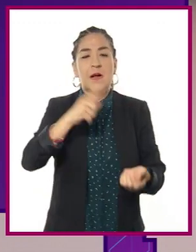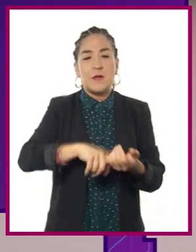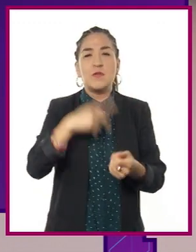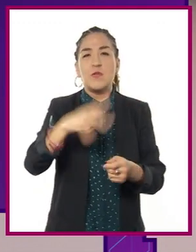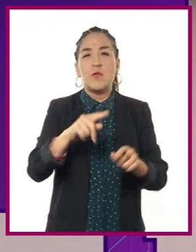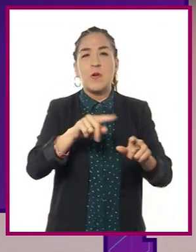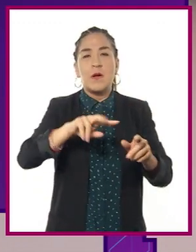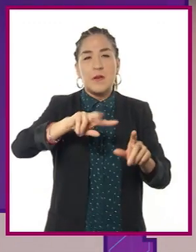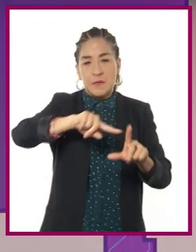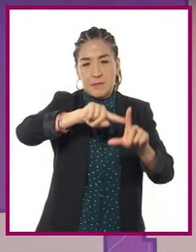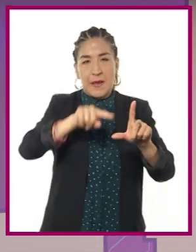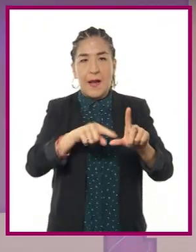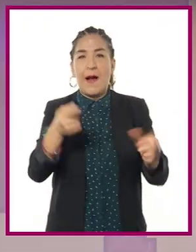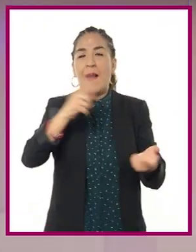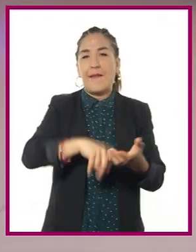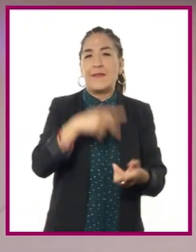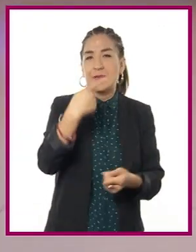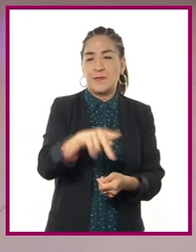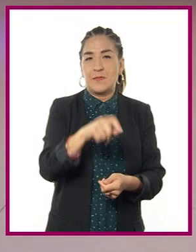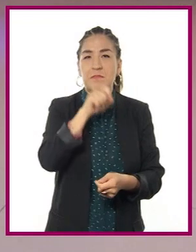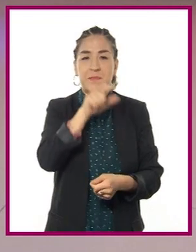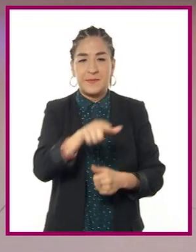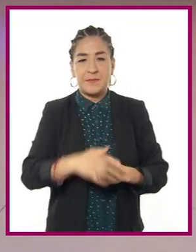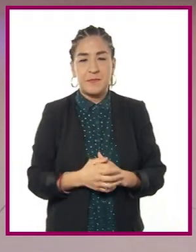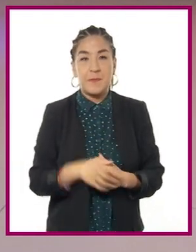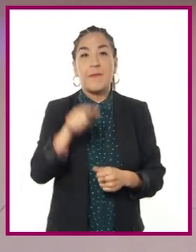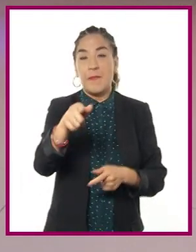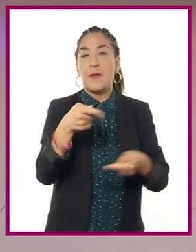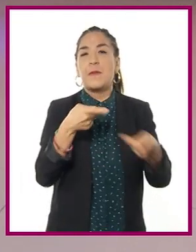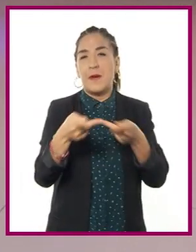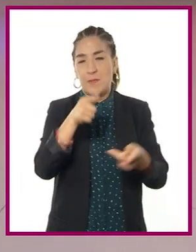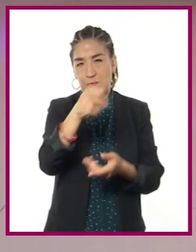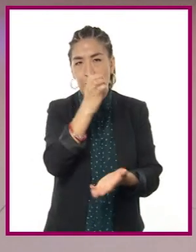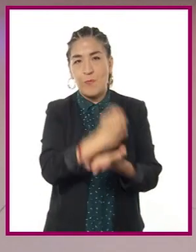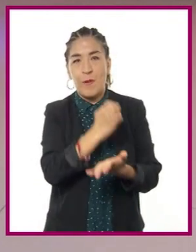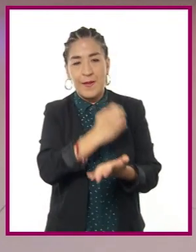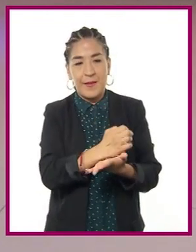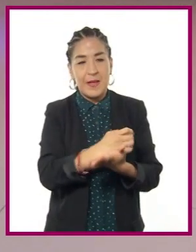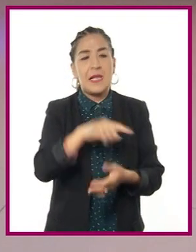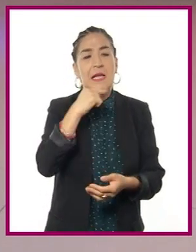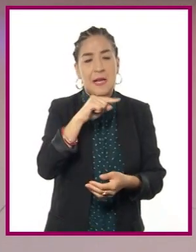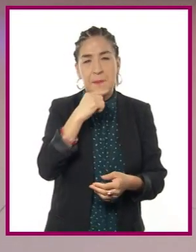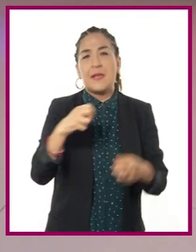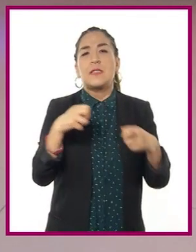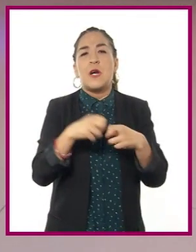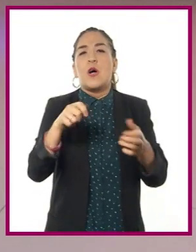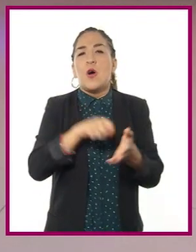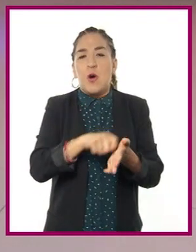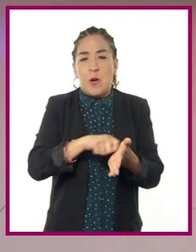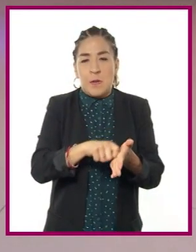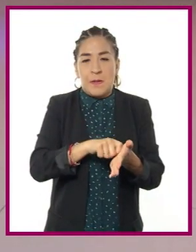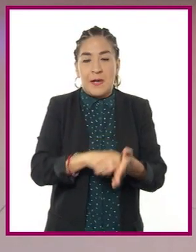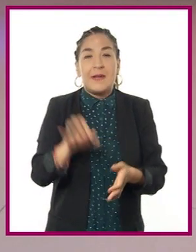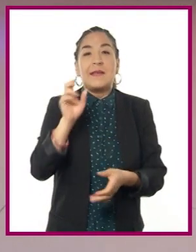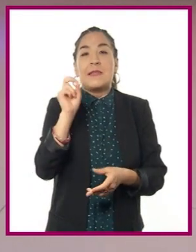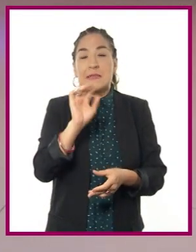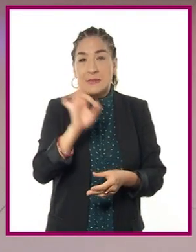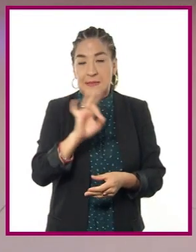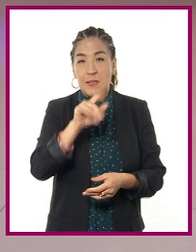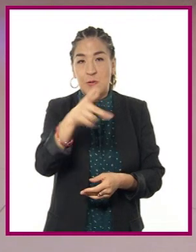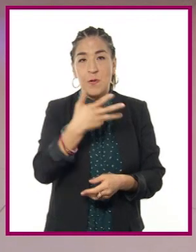polígono inscrito en ella. Preparen su cuaderno de apuntes, lápiz y goma. Si